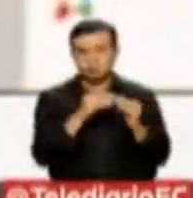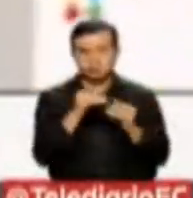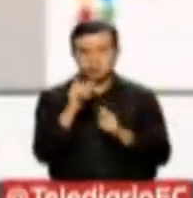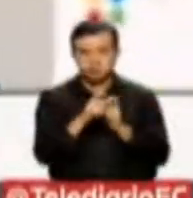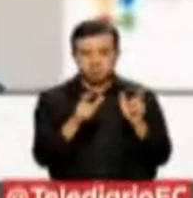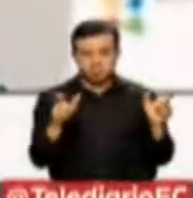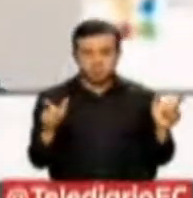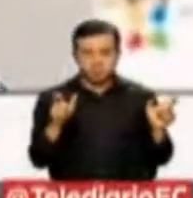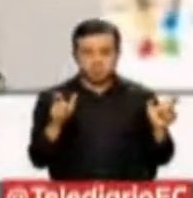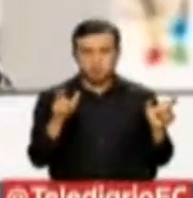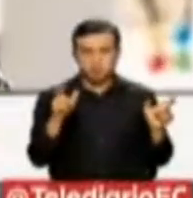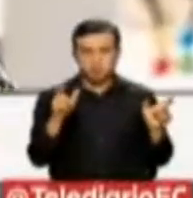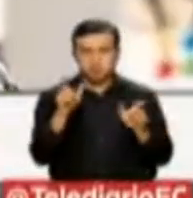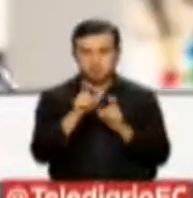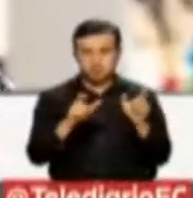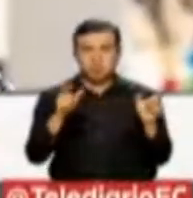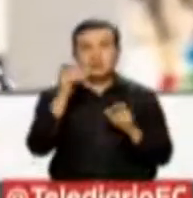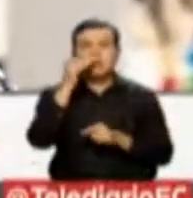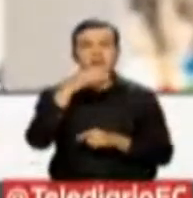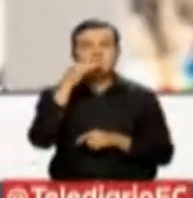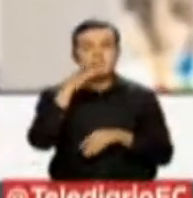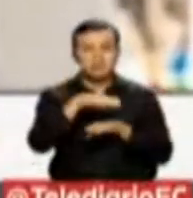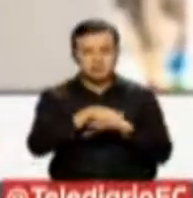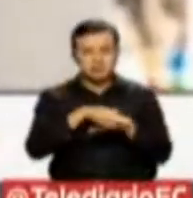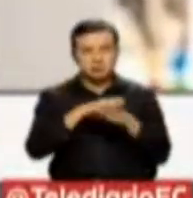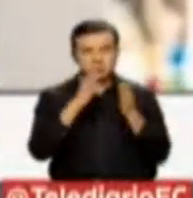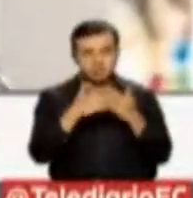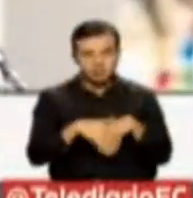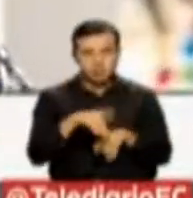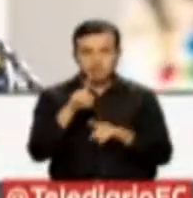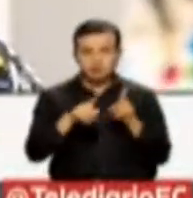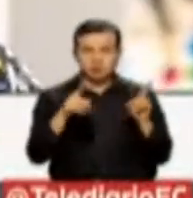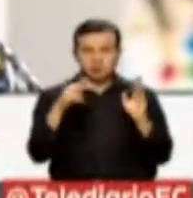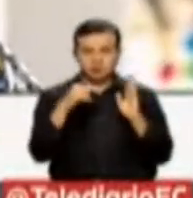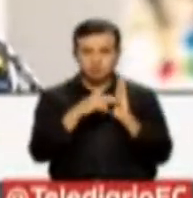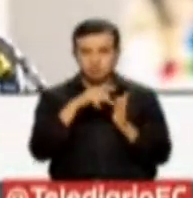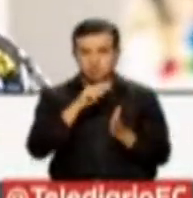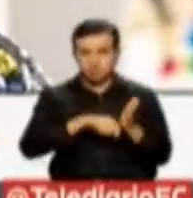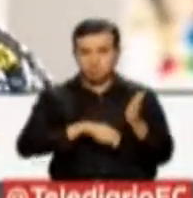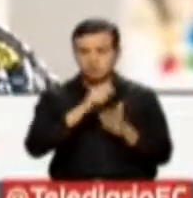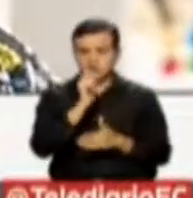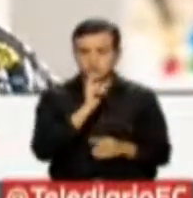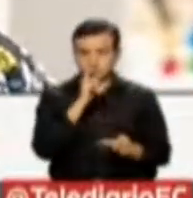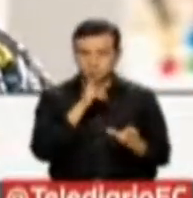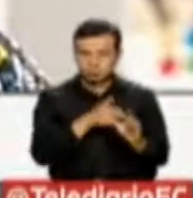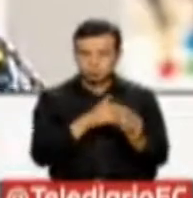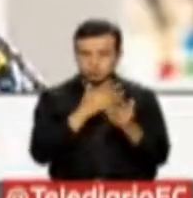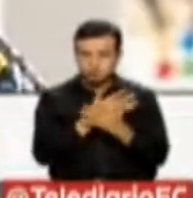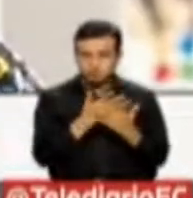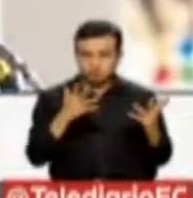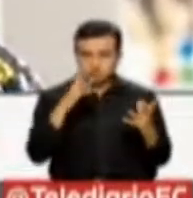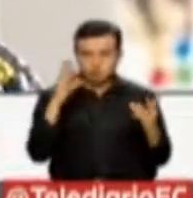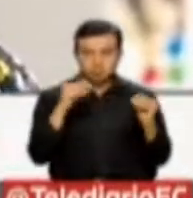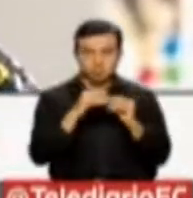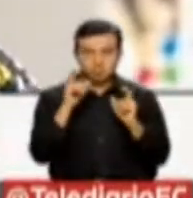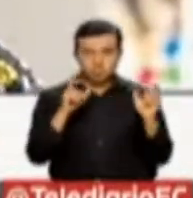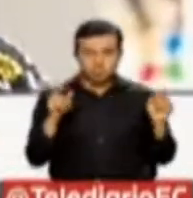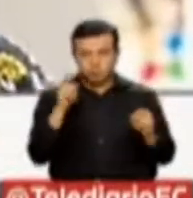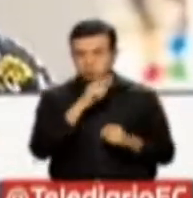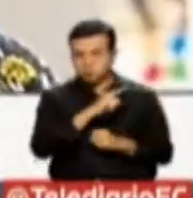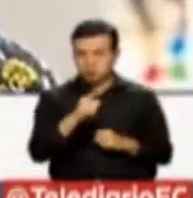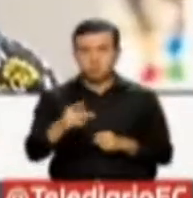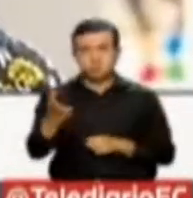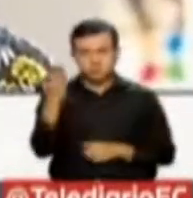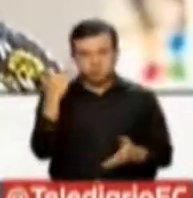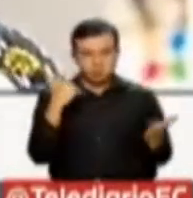postulando actualmente son todos aquellos que rindieron su examen ser bachiller y los que tienen una nota habilitada para postular. Invitamos a todos realmente a que vengan.